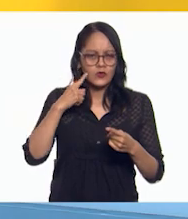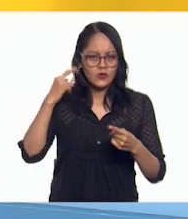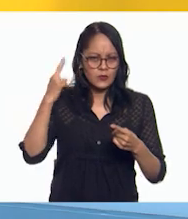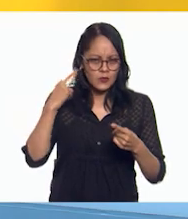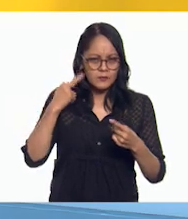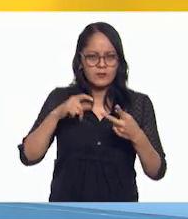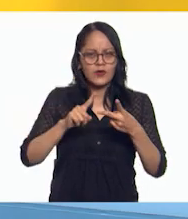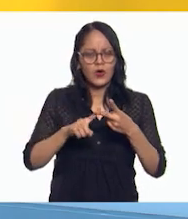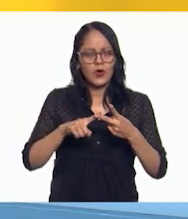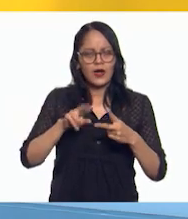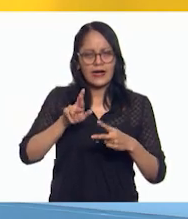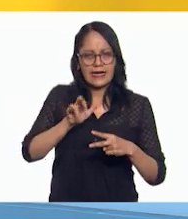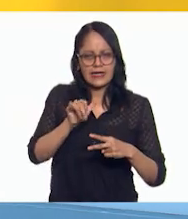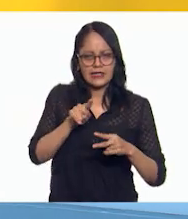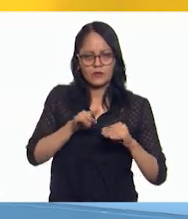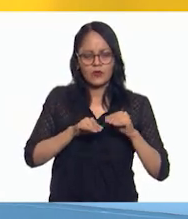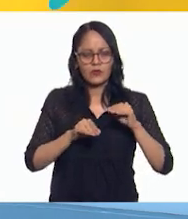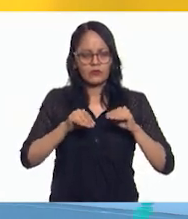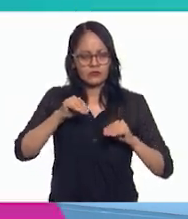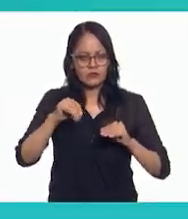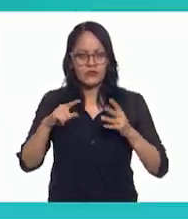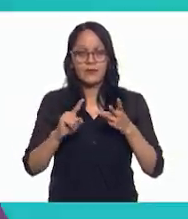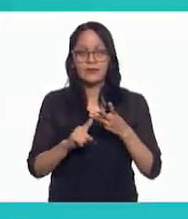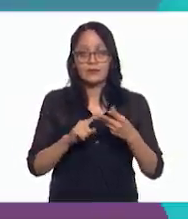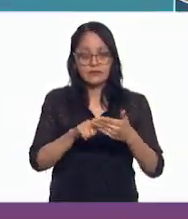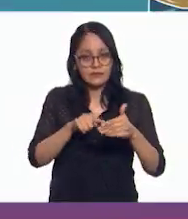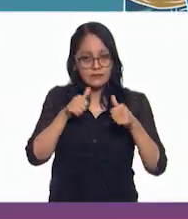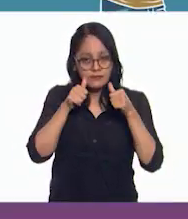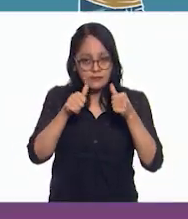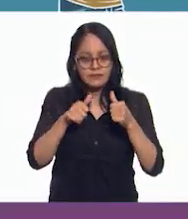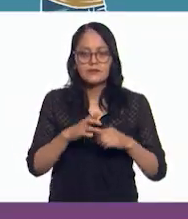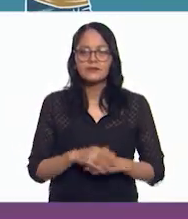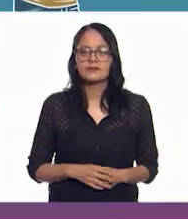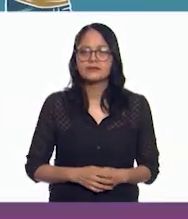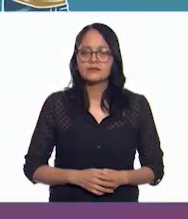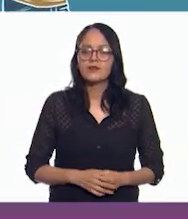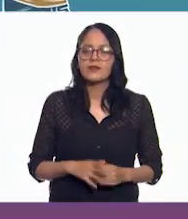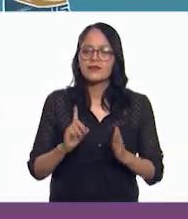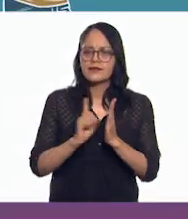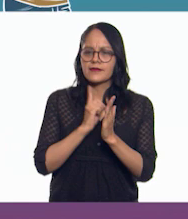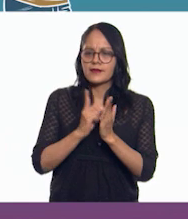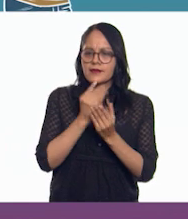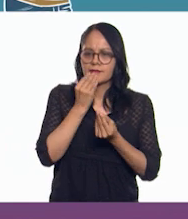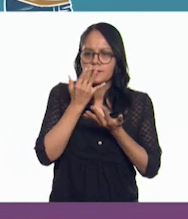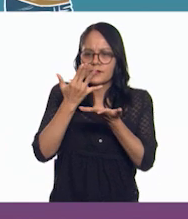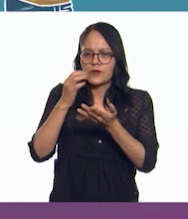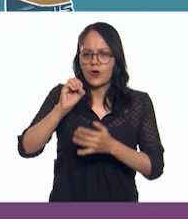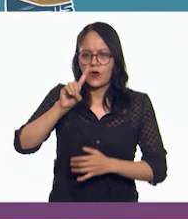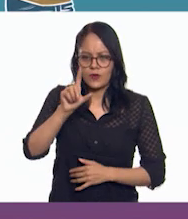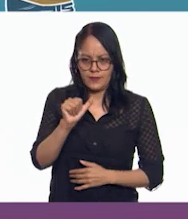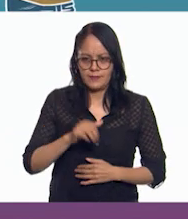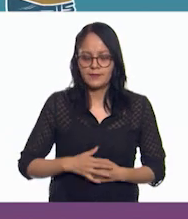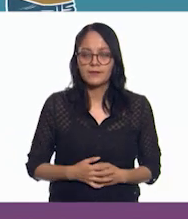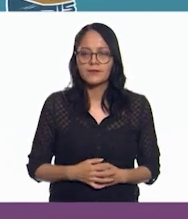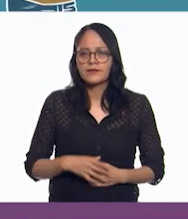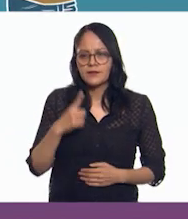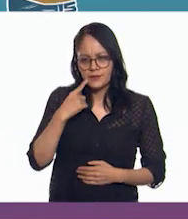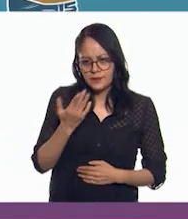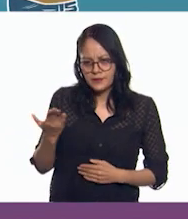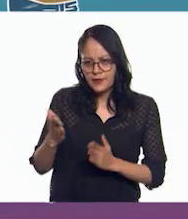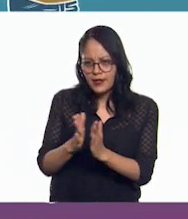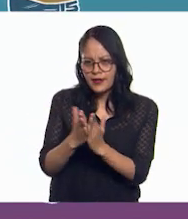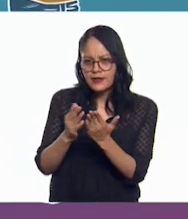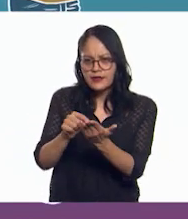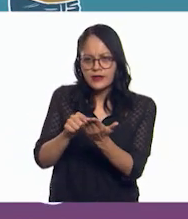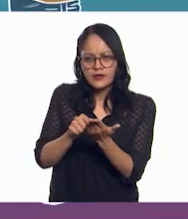y no solo al sentido del discurso. Oda al Diccionario. Lomo de buey,